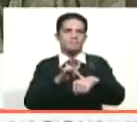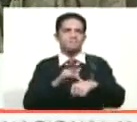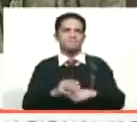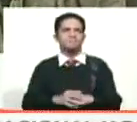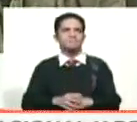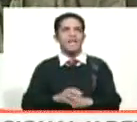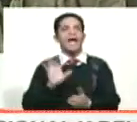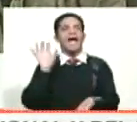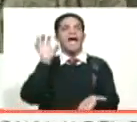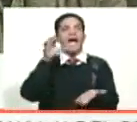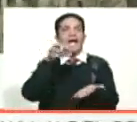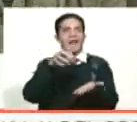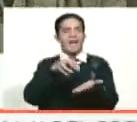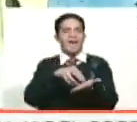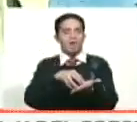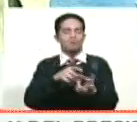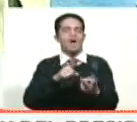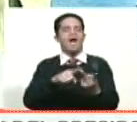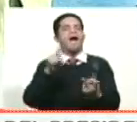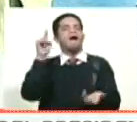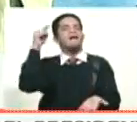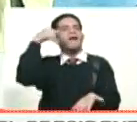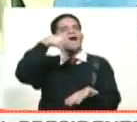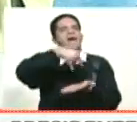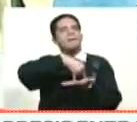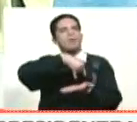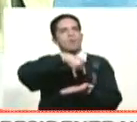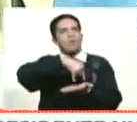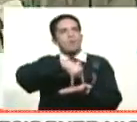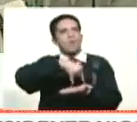Aragua inexpugnable, Carabobo inexpugnable,